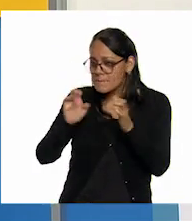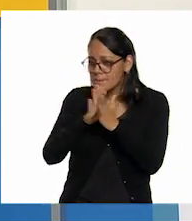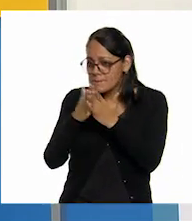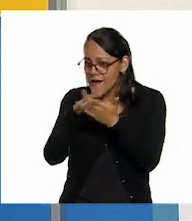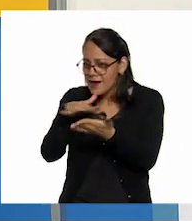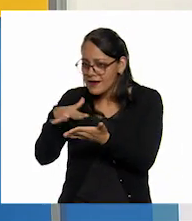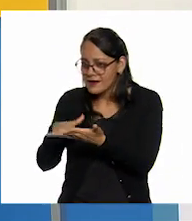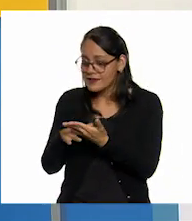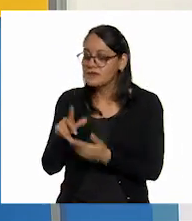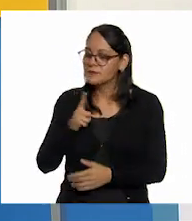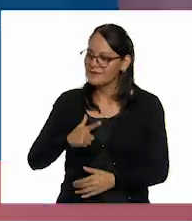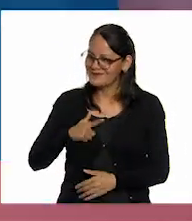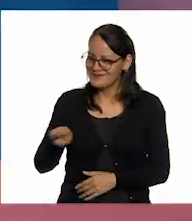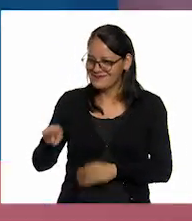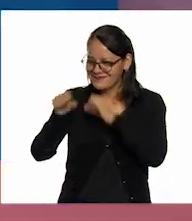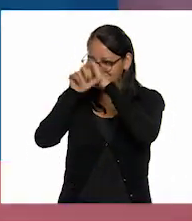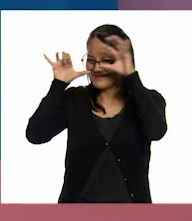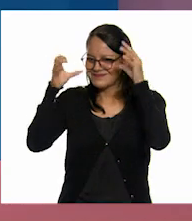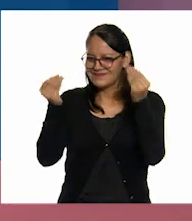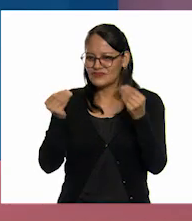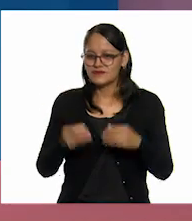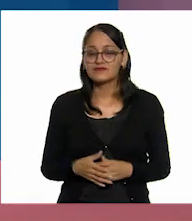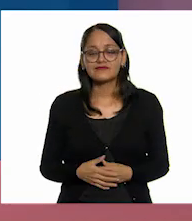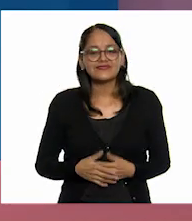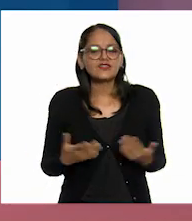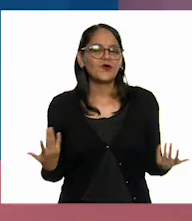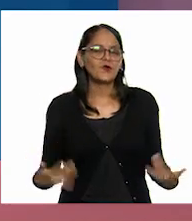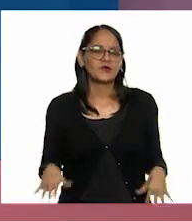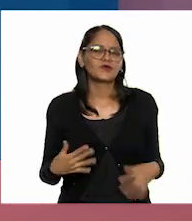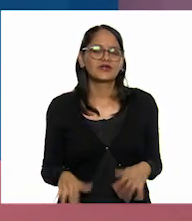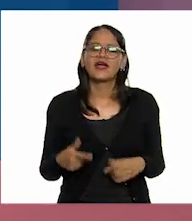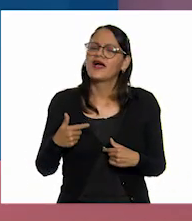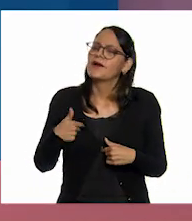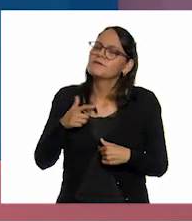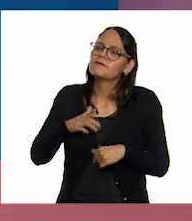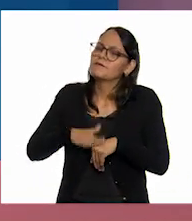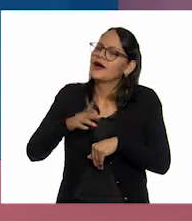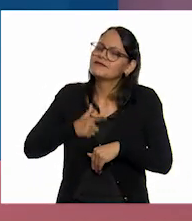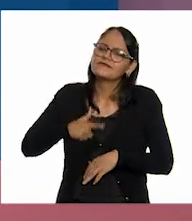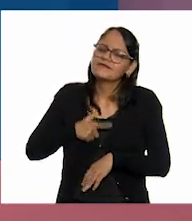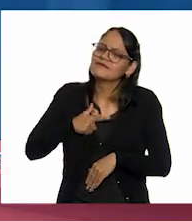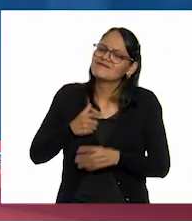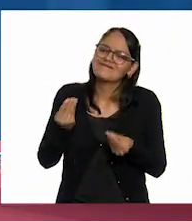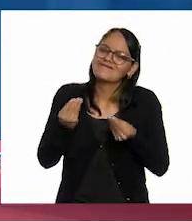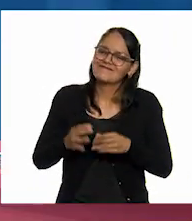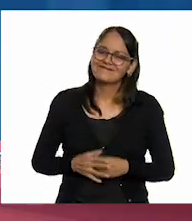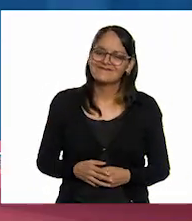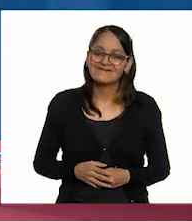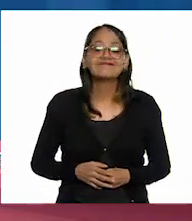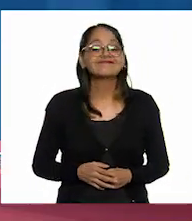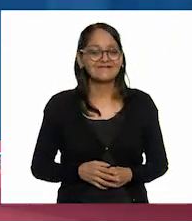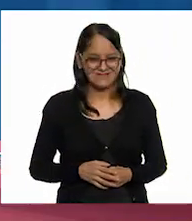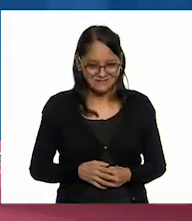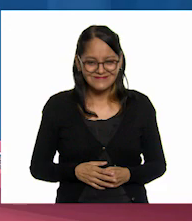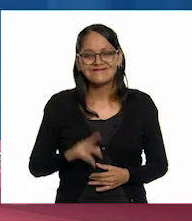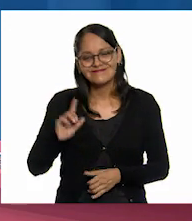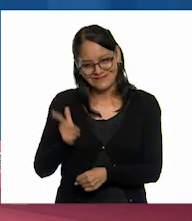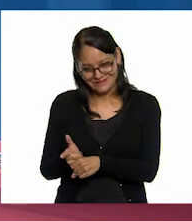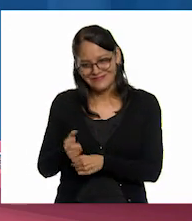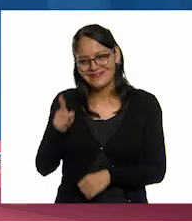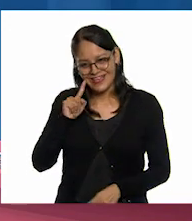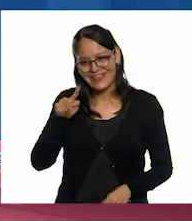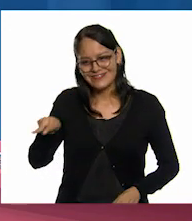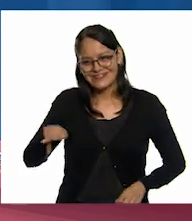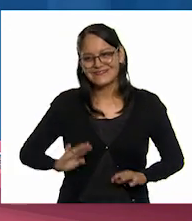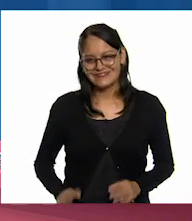Me encanta. Sí. Es que son de los que más me gustan, maestra. Sí, Raulito, lo hemos notado, créeme.